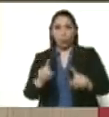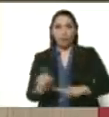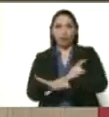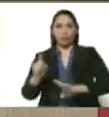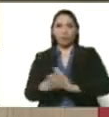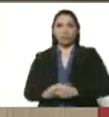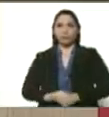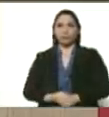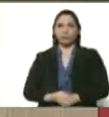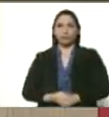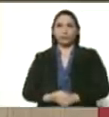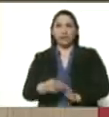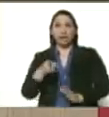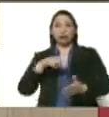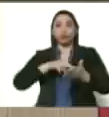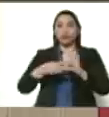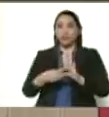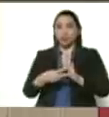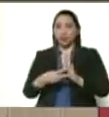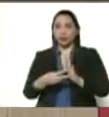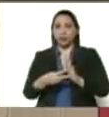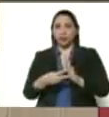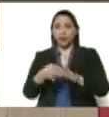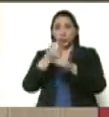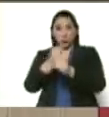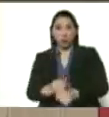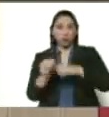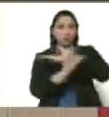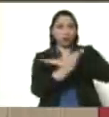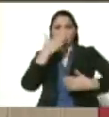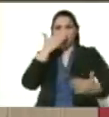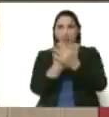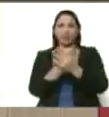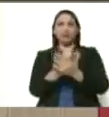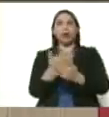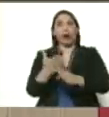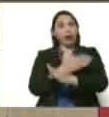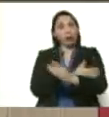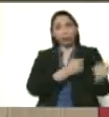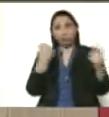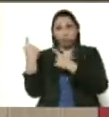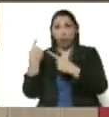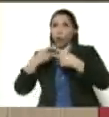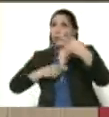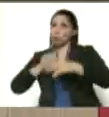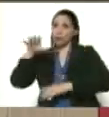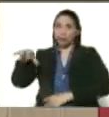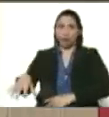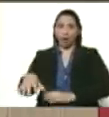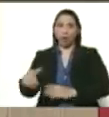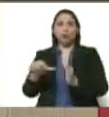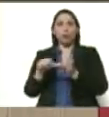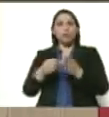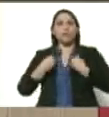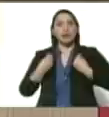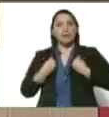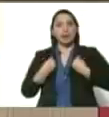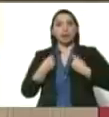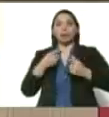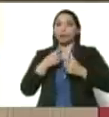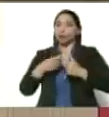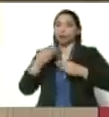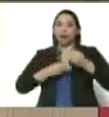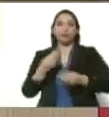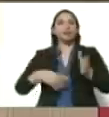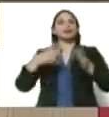rápida. Eso quiere decir que en el puesto fronterizo, antes de ser trasladado a su estado de destino, se